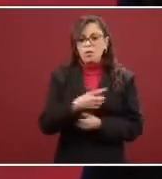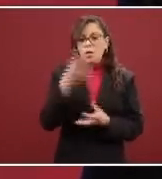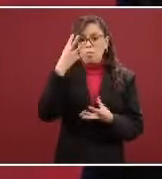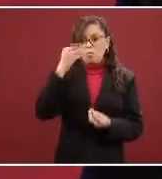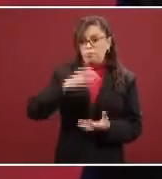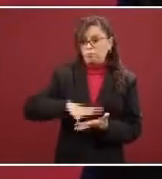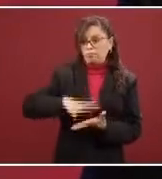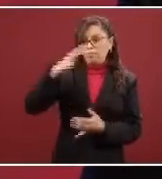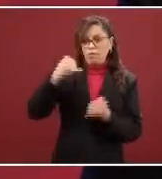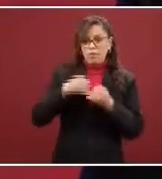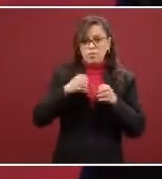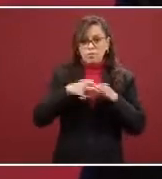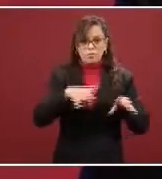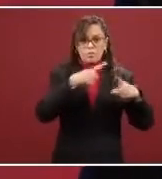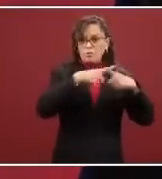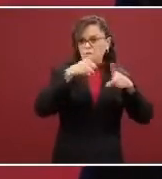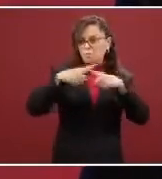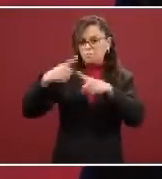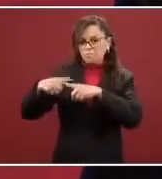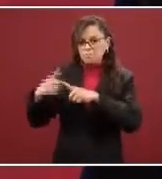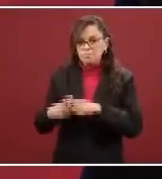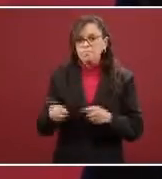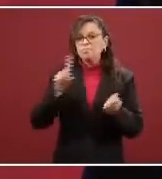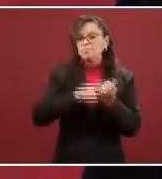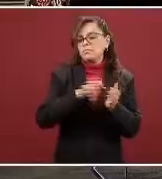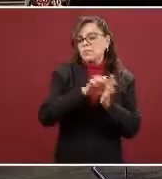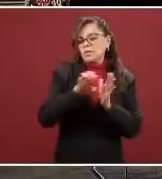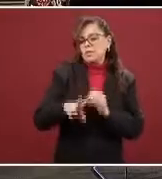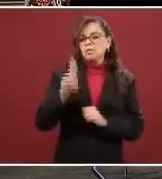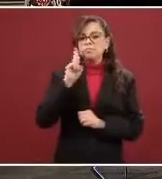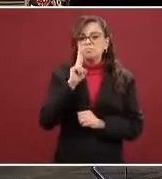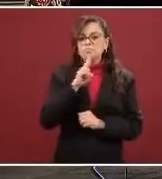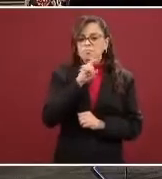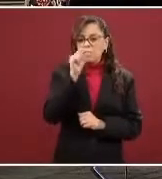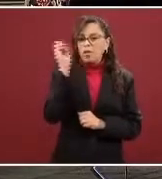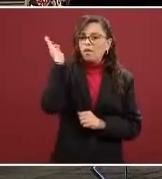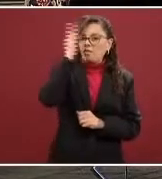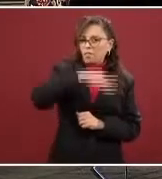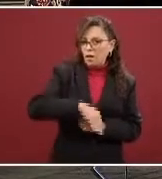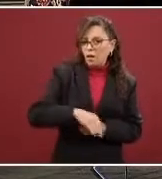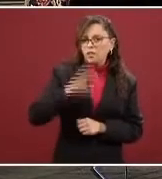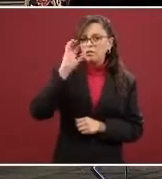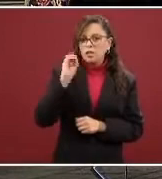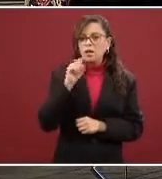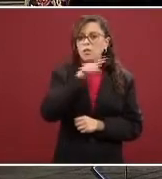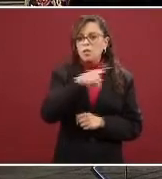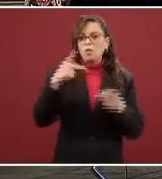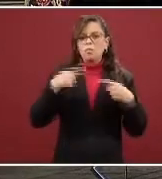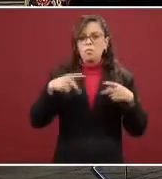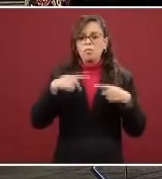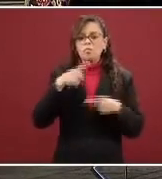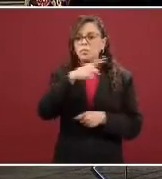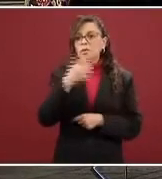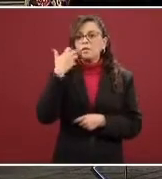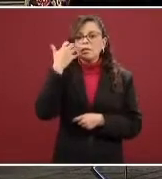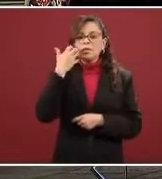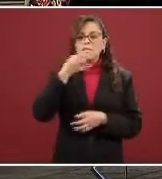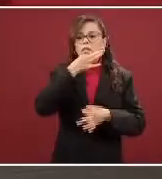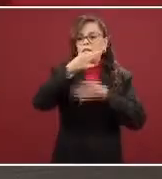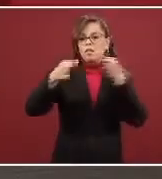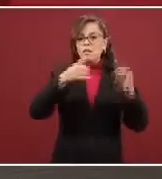todo de noticias que puedan ser falsas o mensajes alarmistas, y tener cuidado también con